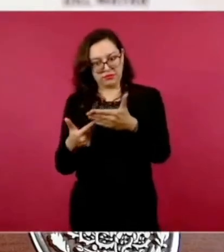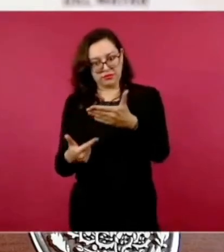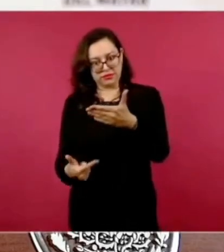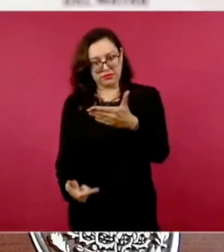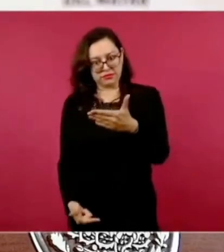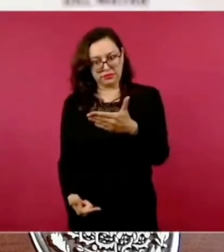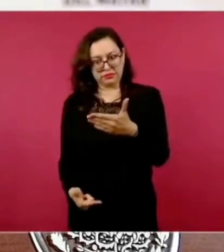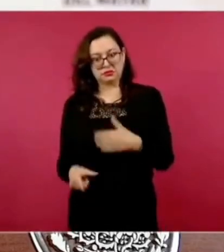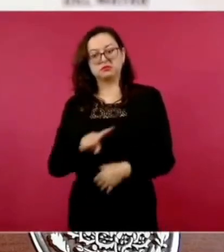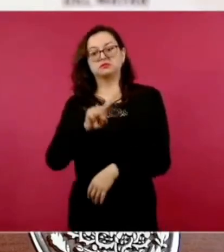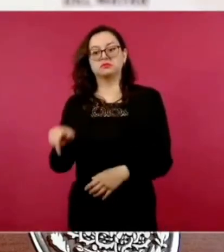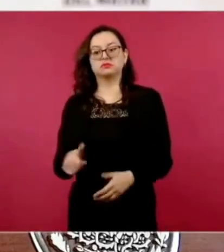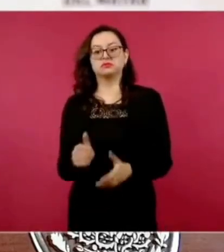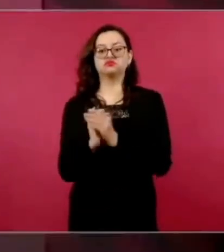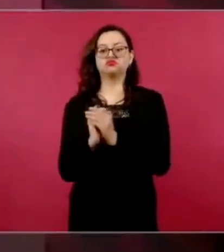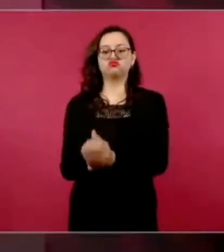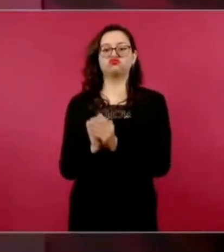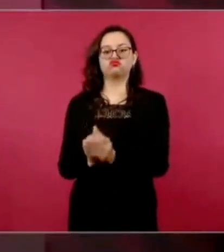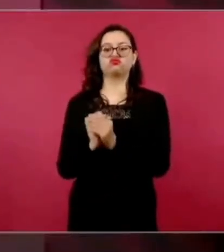Y en un proceso de insaculación